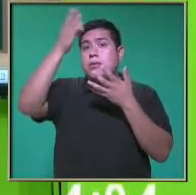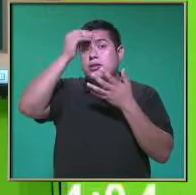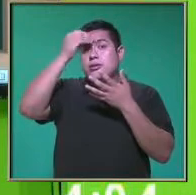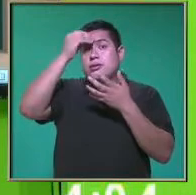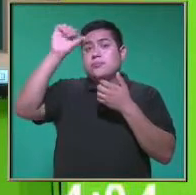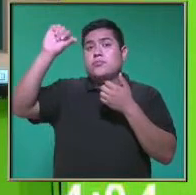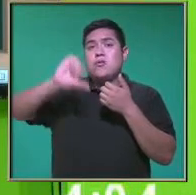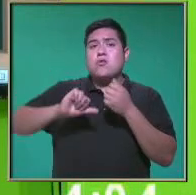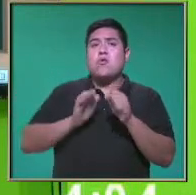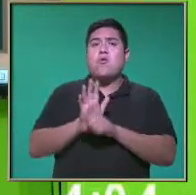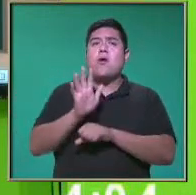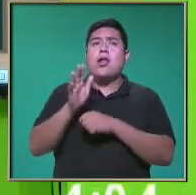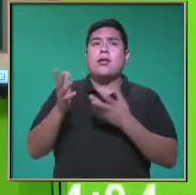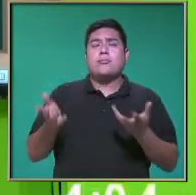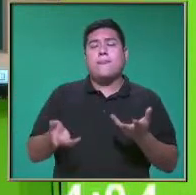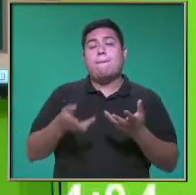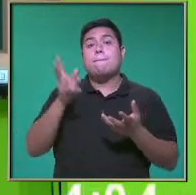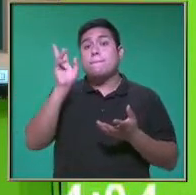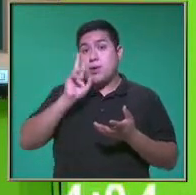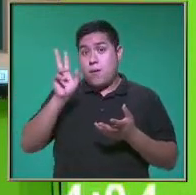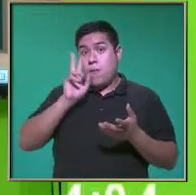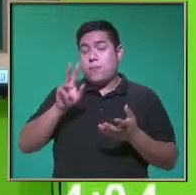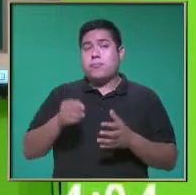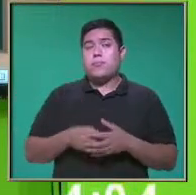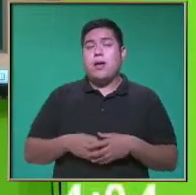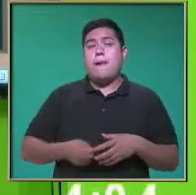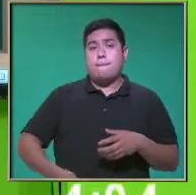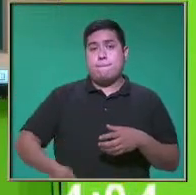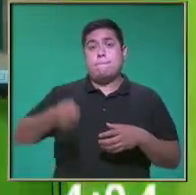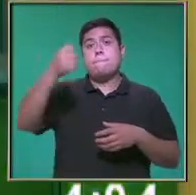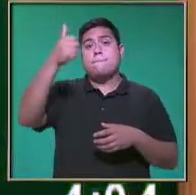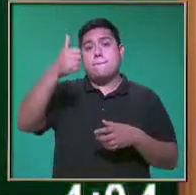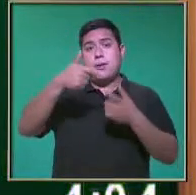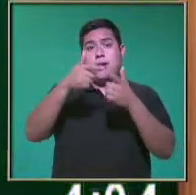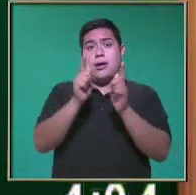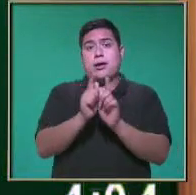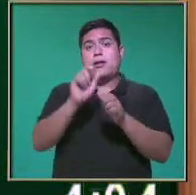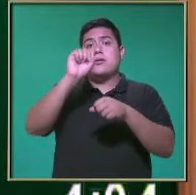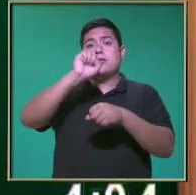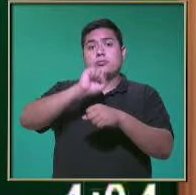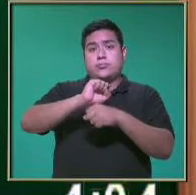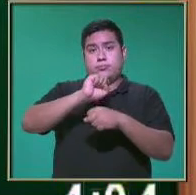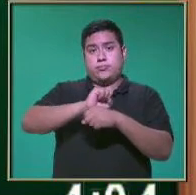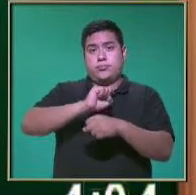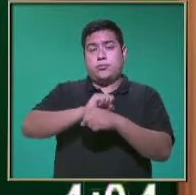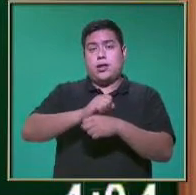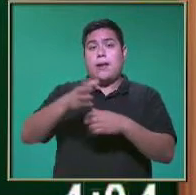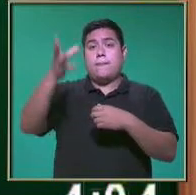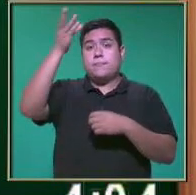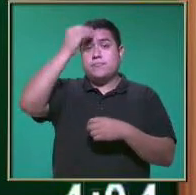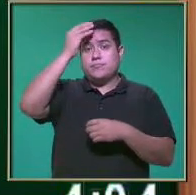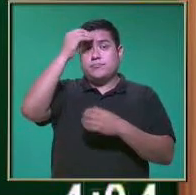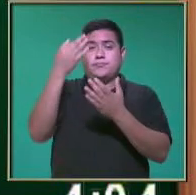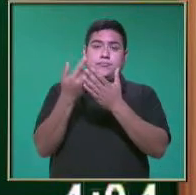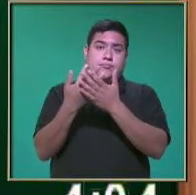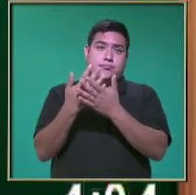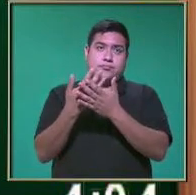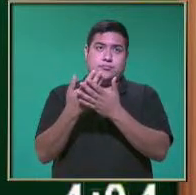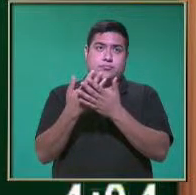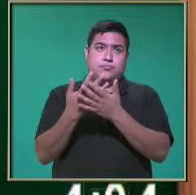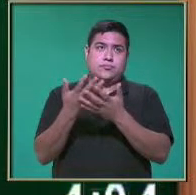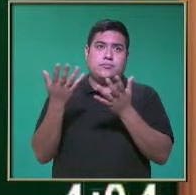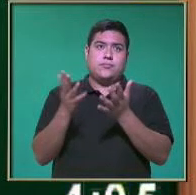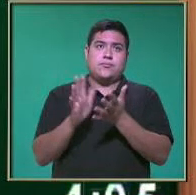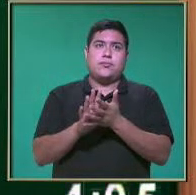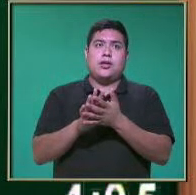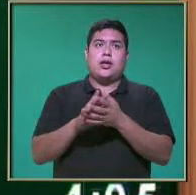el día de hoy? Well, in first grade, en primer grado, en secundaria, nuestro aprendizaje esperado sería